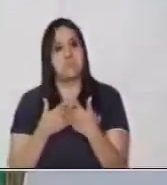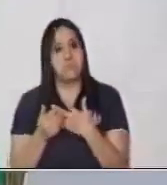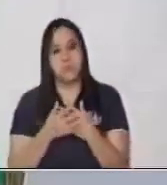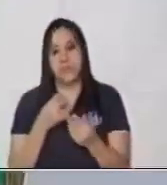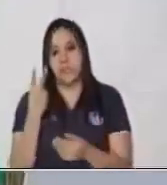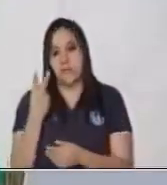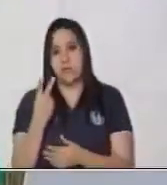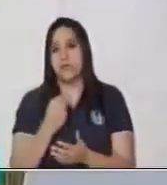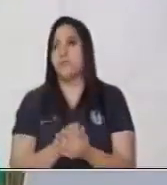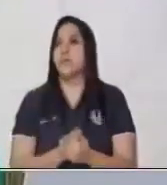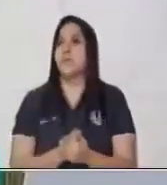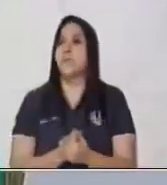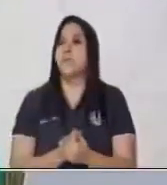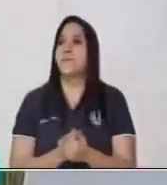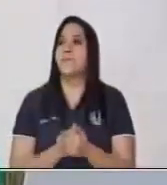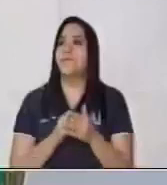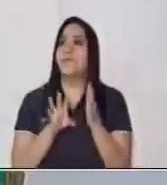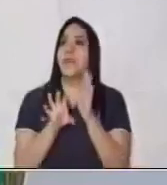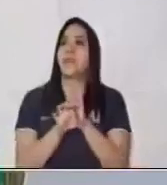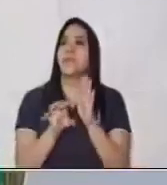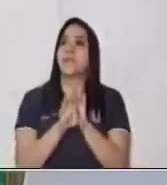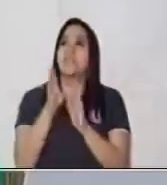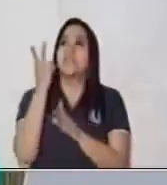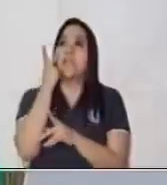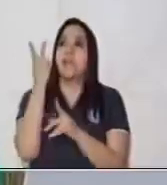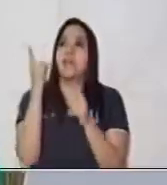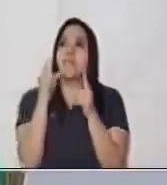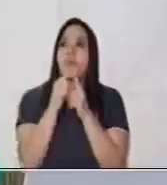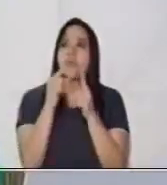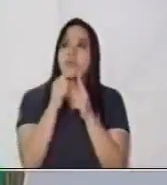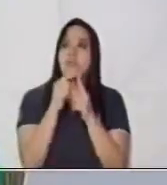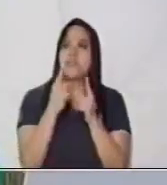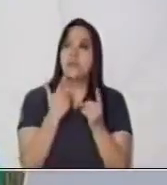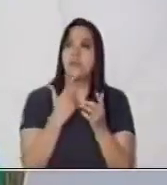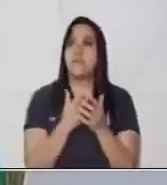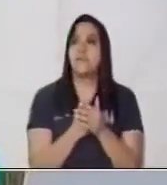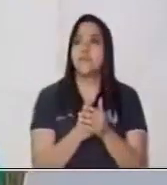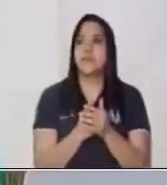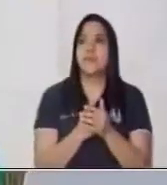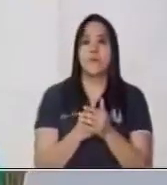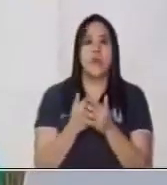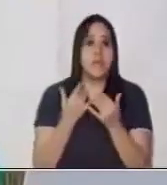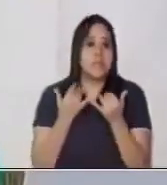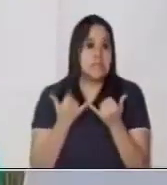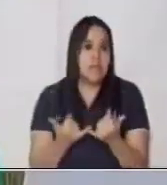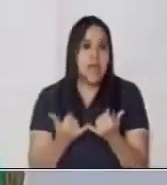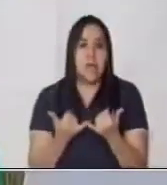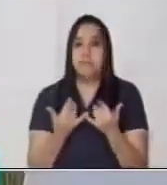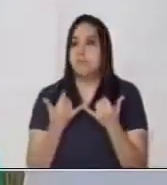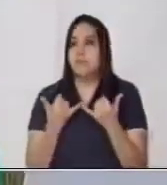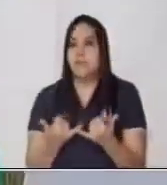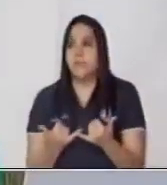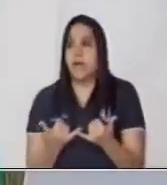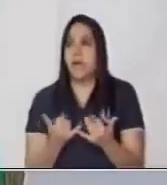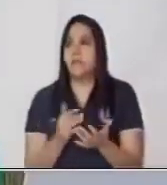de estas dos. Entonces miremos distributivas, tenemos ya,